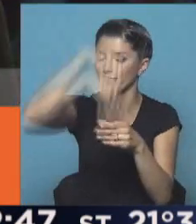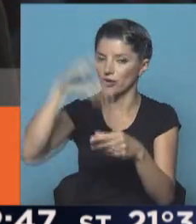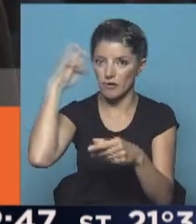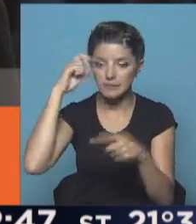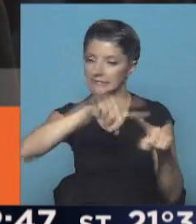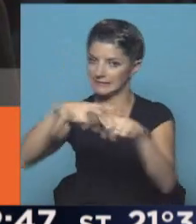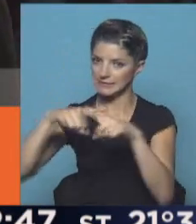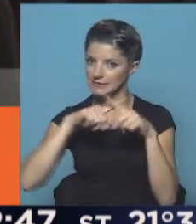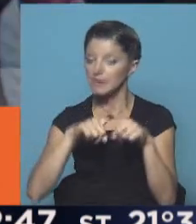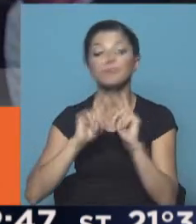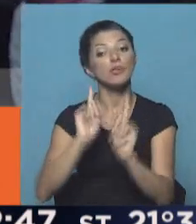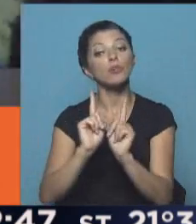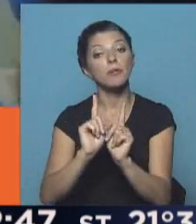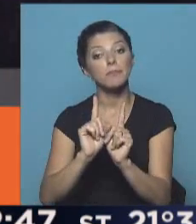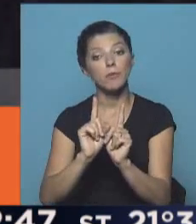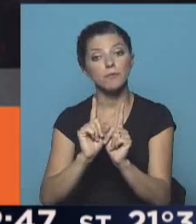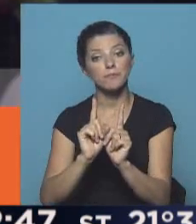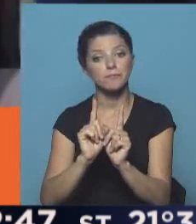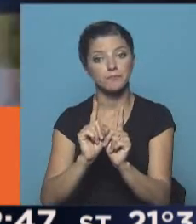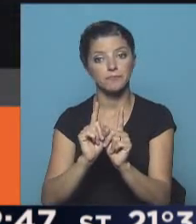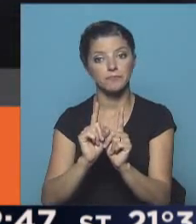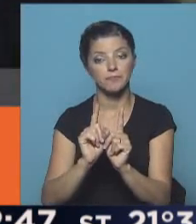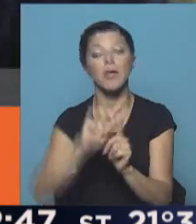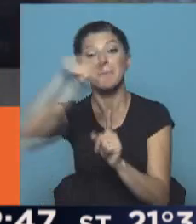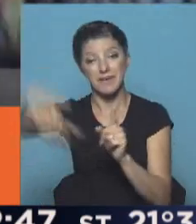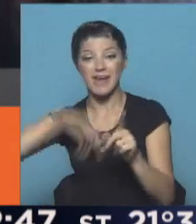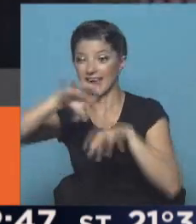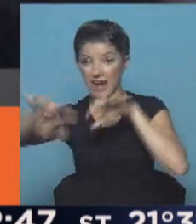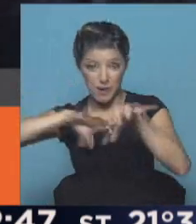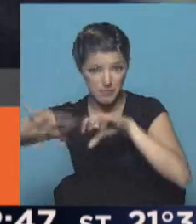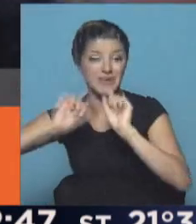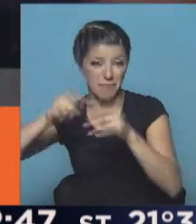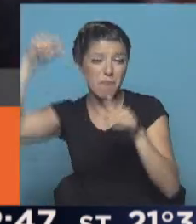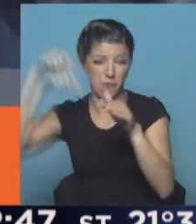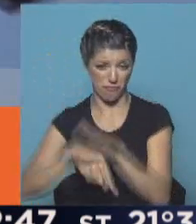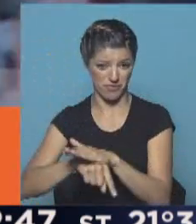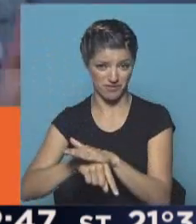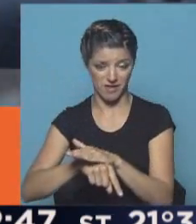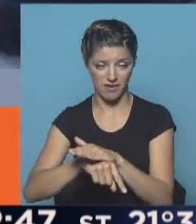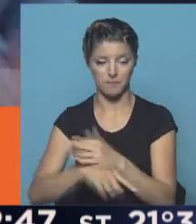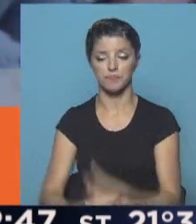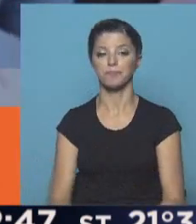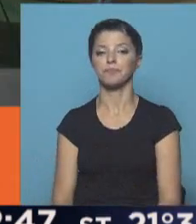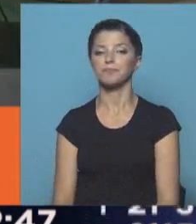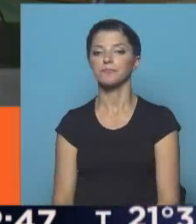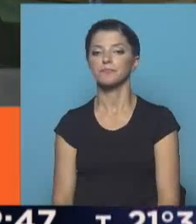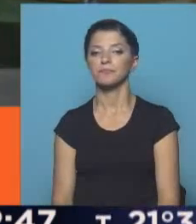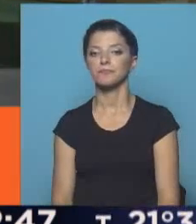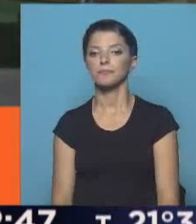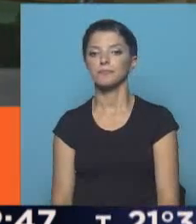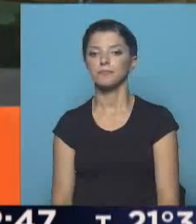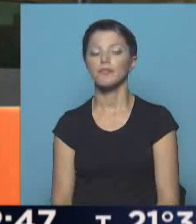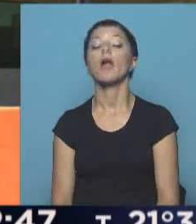plano político institucional que hace que esta polarización también se agudice. Hay además, obviamente, un referente